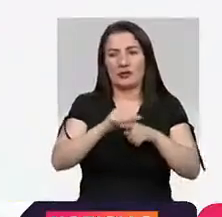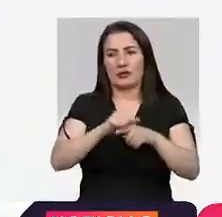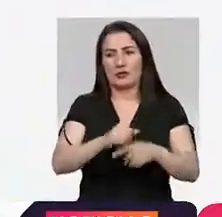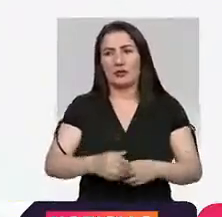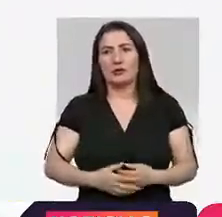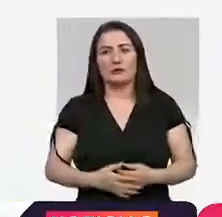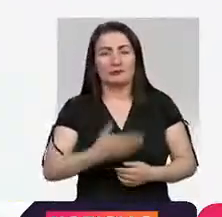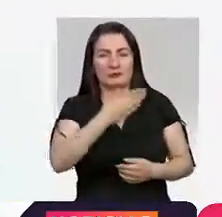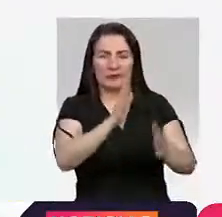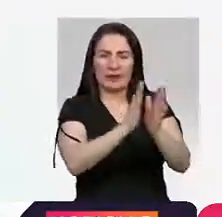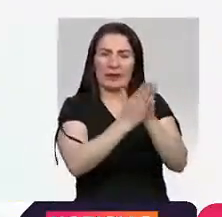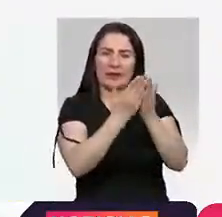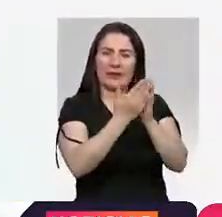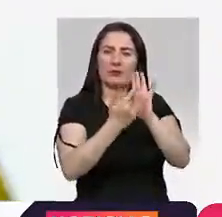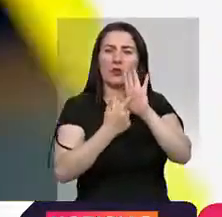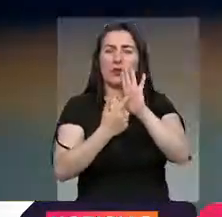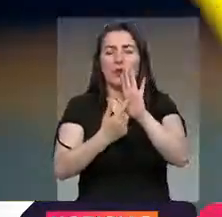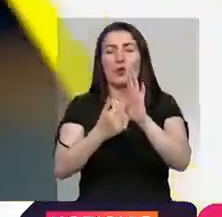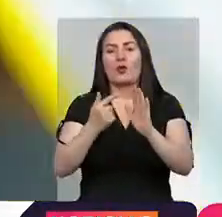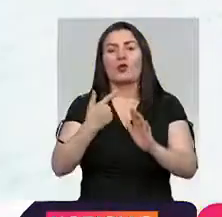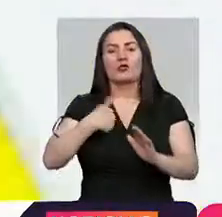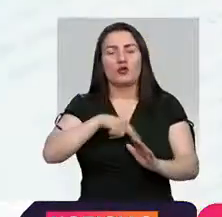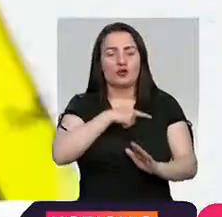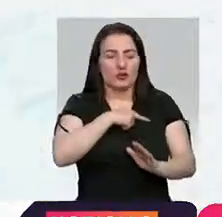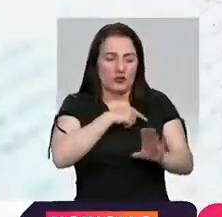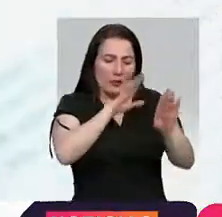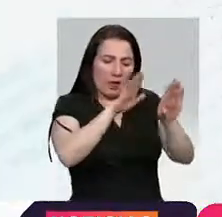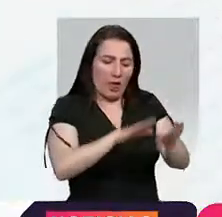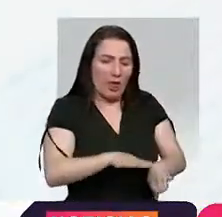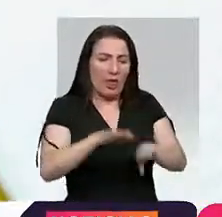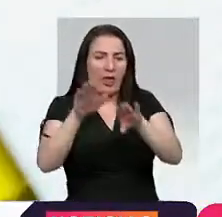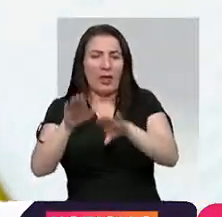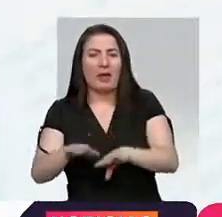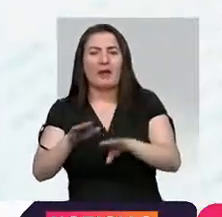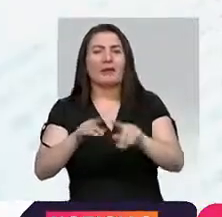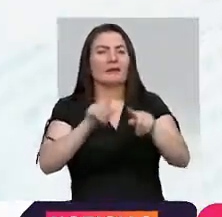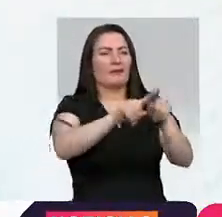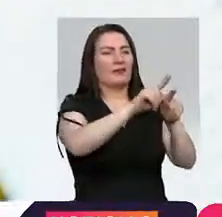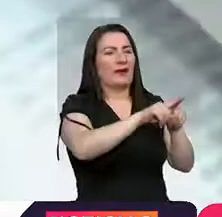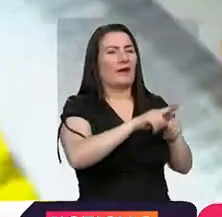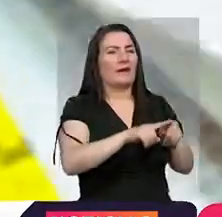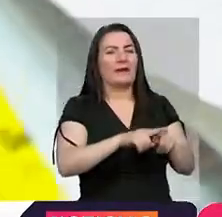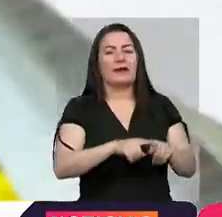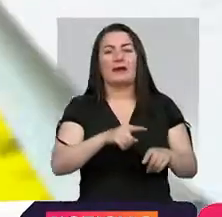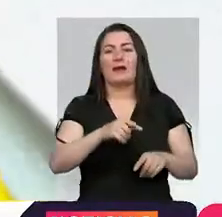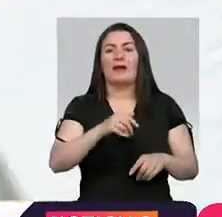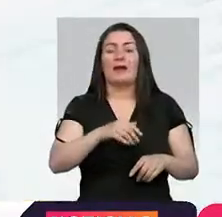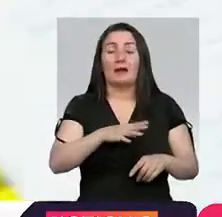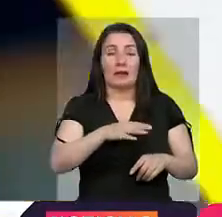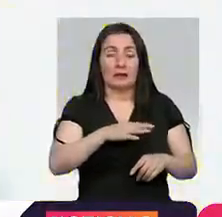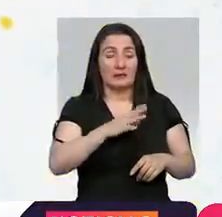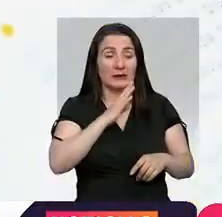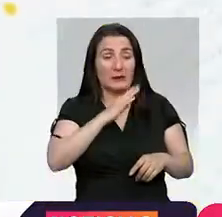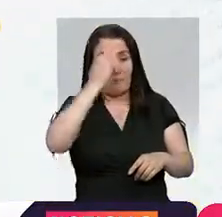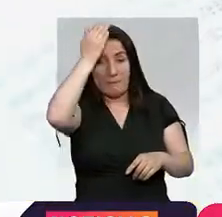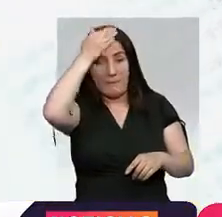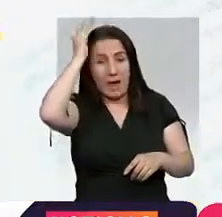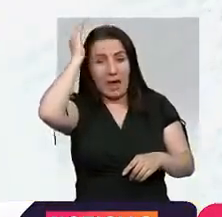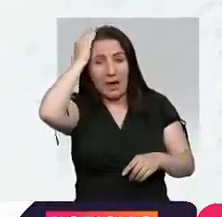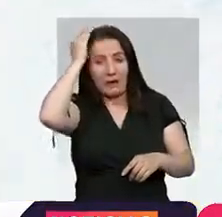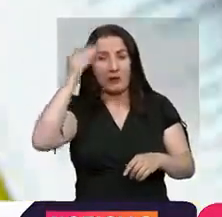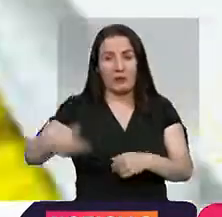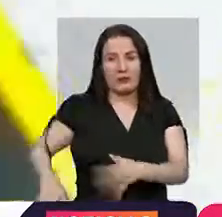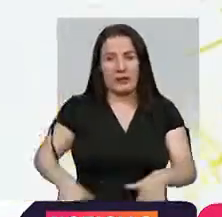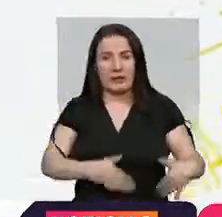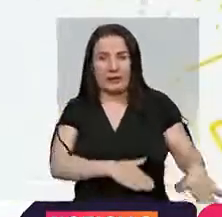barbarie. En el libro narra el culto que los colombianos le han servido a figuras disímiles como Pablo Escobar y Shakira, el país donde el